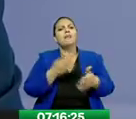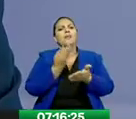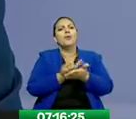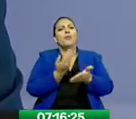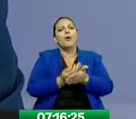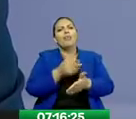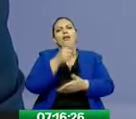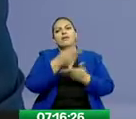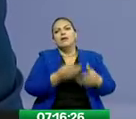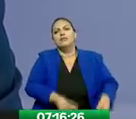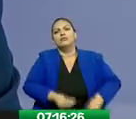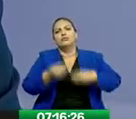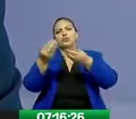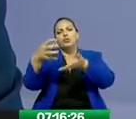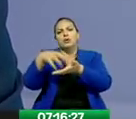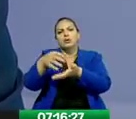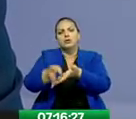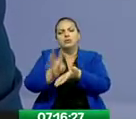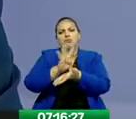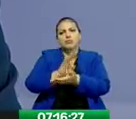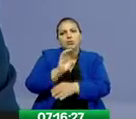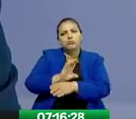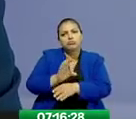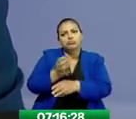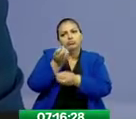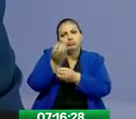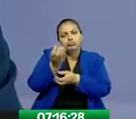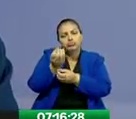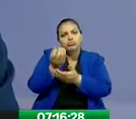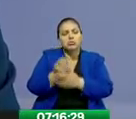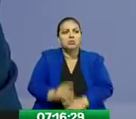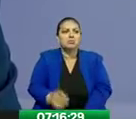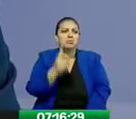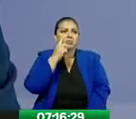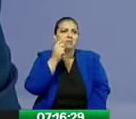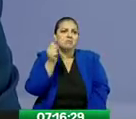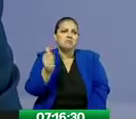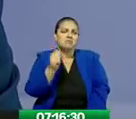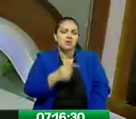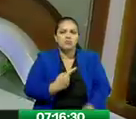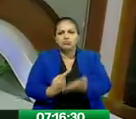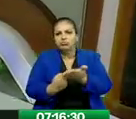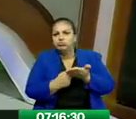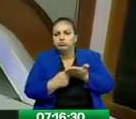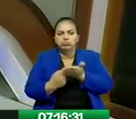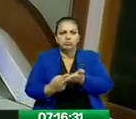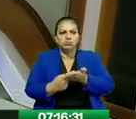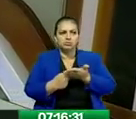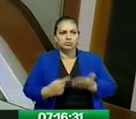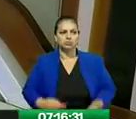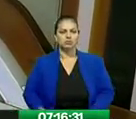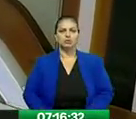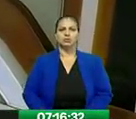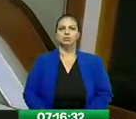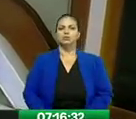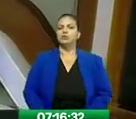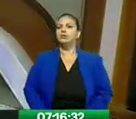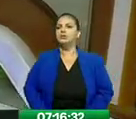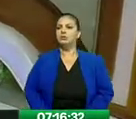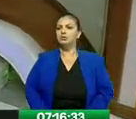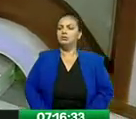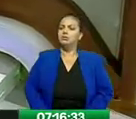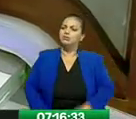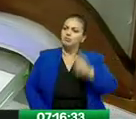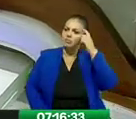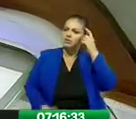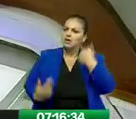comentarios y ojalá pues en la Asamblea pues empiece a discutir punto, punto, aspecto por aspecto. ¿Ustedes esperan que esto no pase en la totalidad y tal como ha sido presentado por el Ejecutivo?